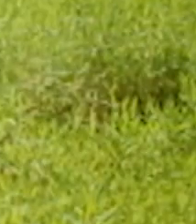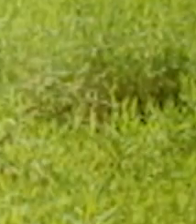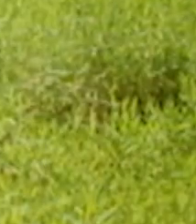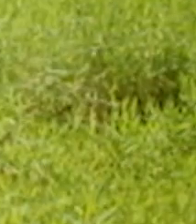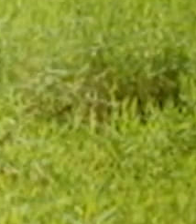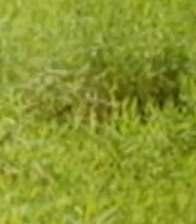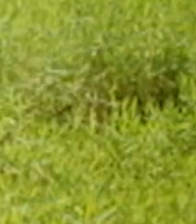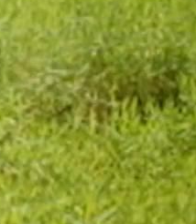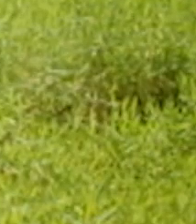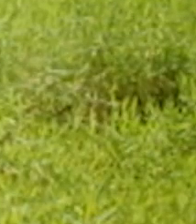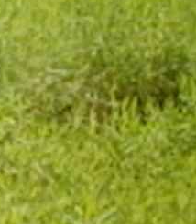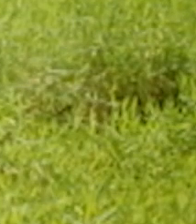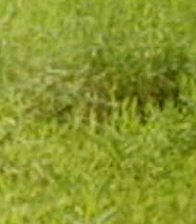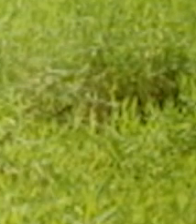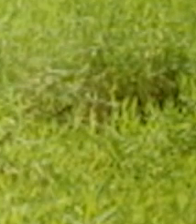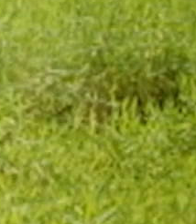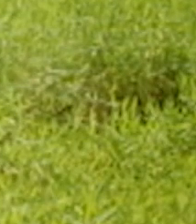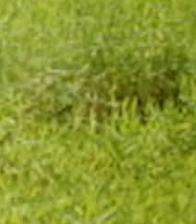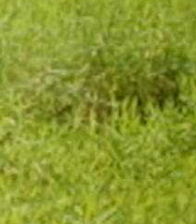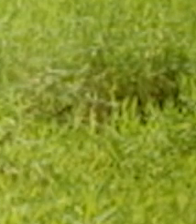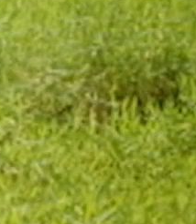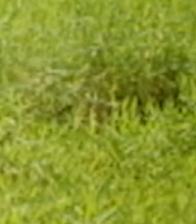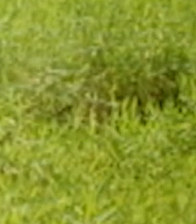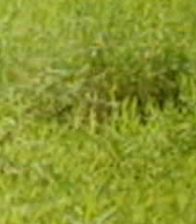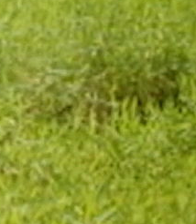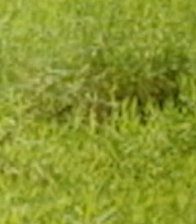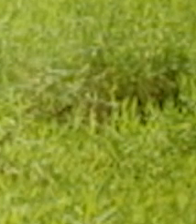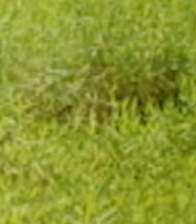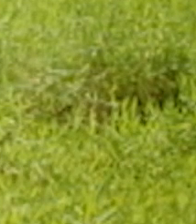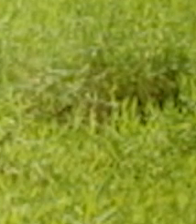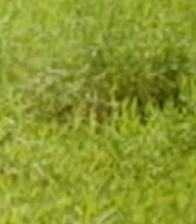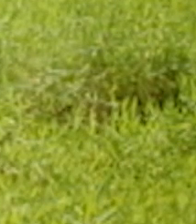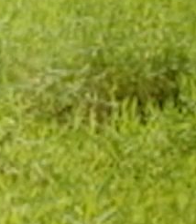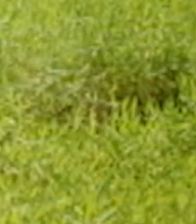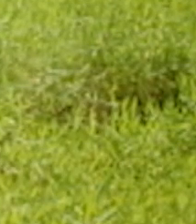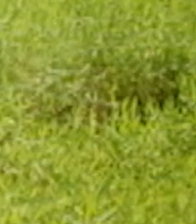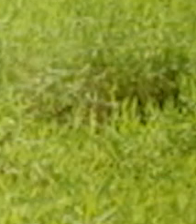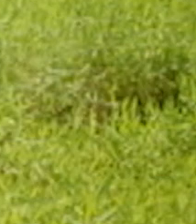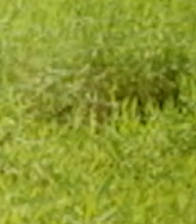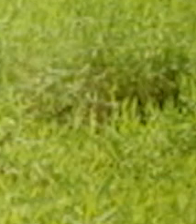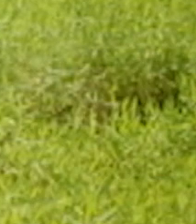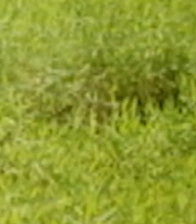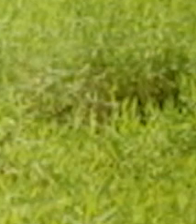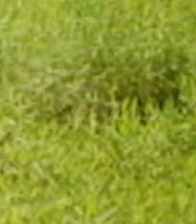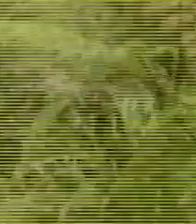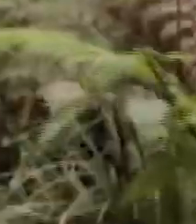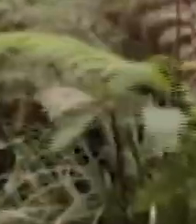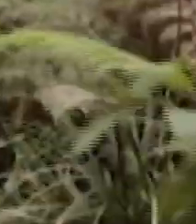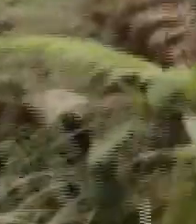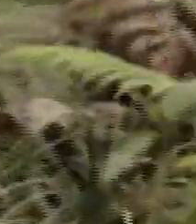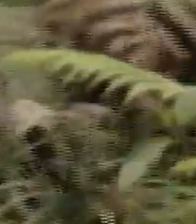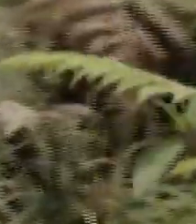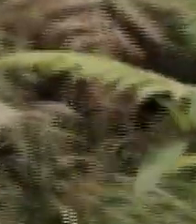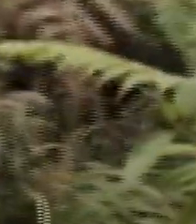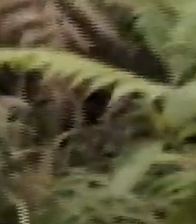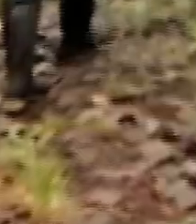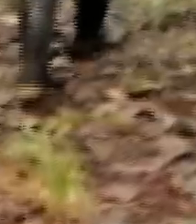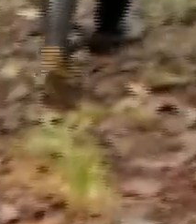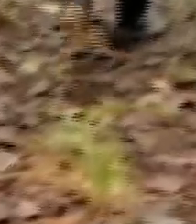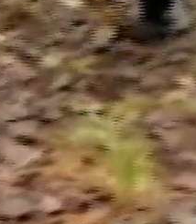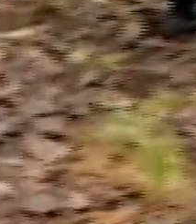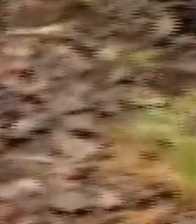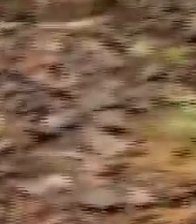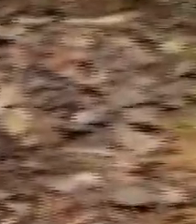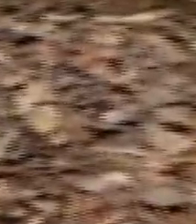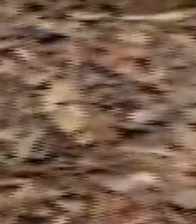Otras especies que, si bien la especie no desapareció, la cantidad de individuos sí bajó de forma dramática. Un documental sobre